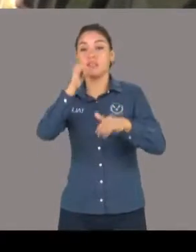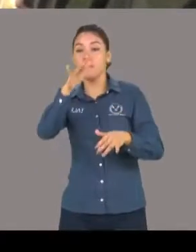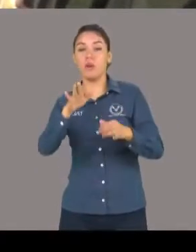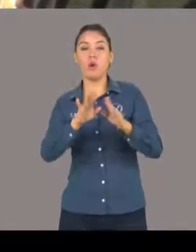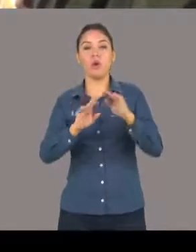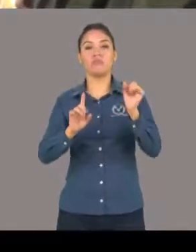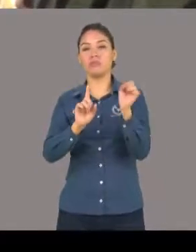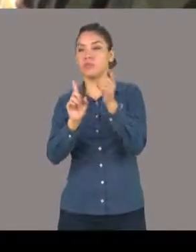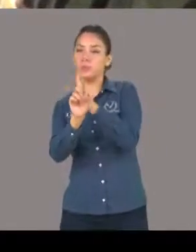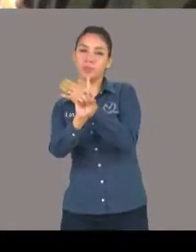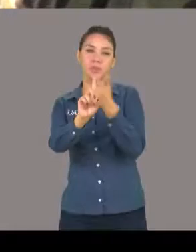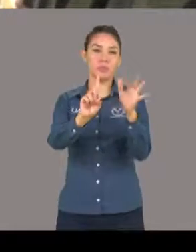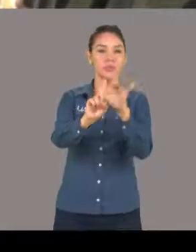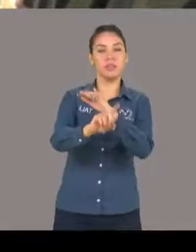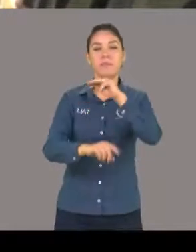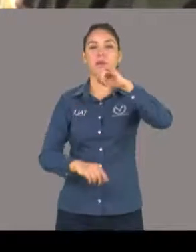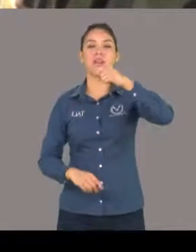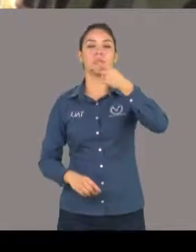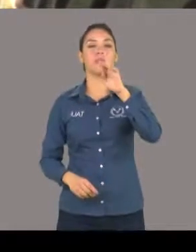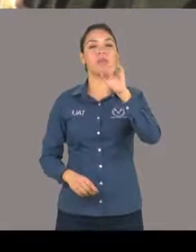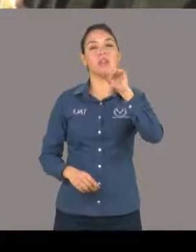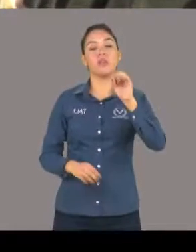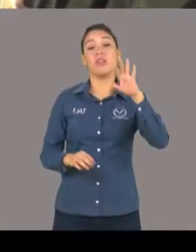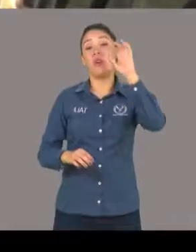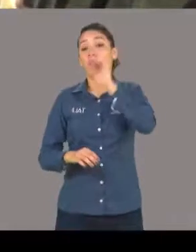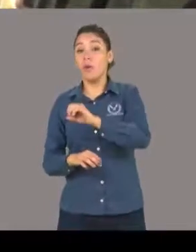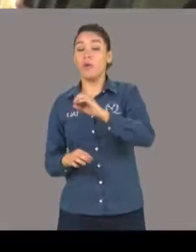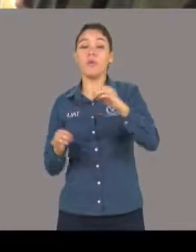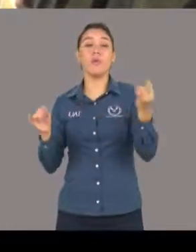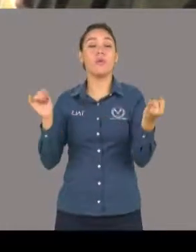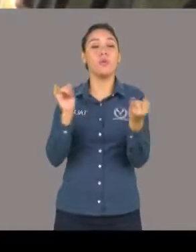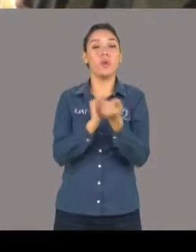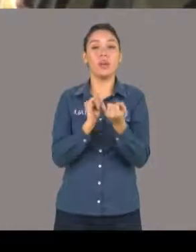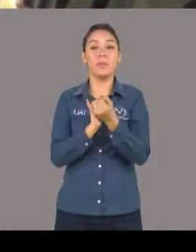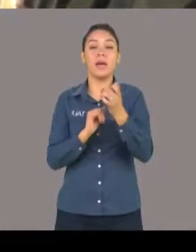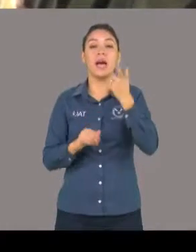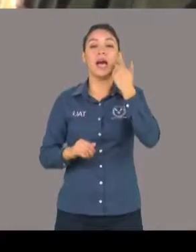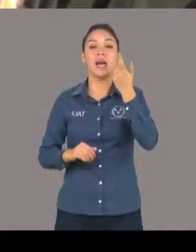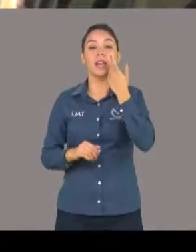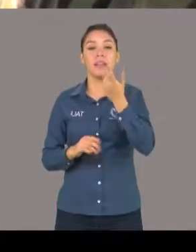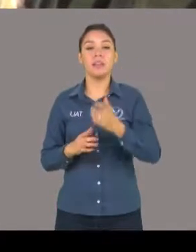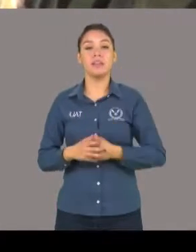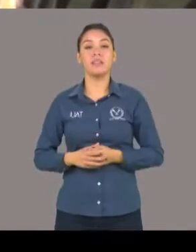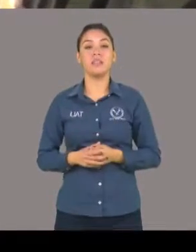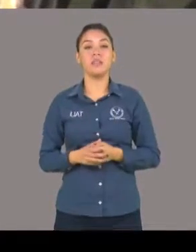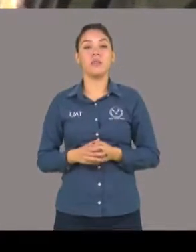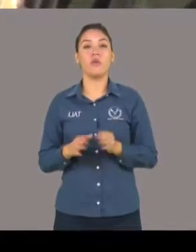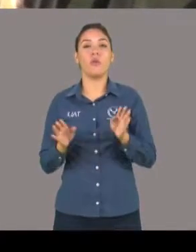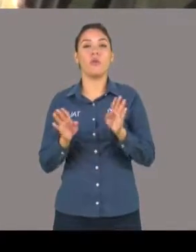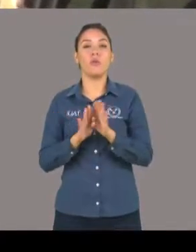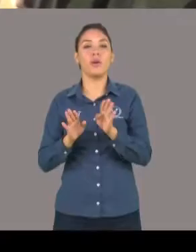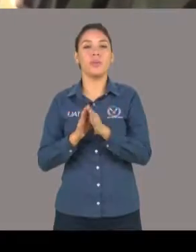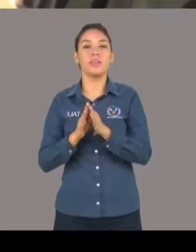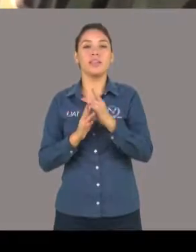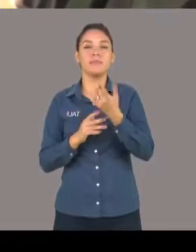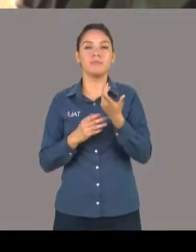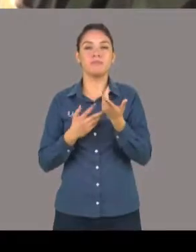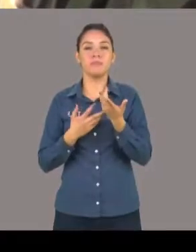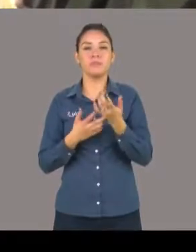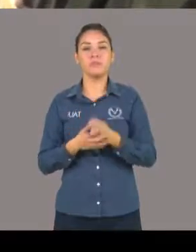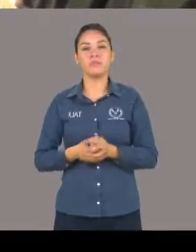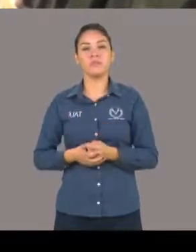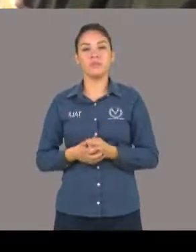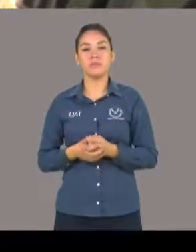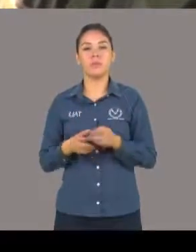agresivo, por ser manipulador. Al igualmente por tratar de ser una